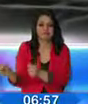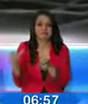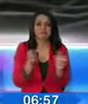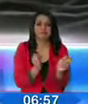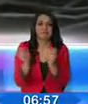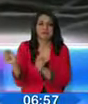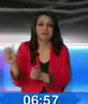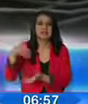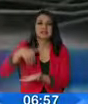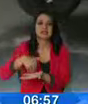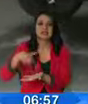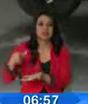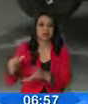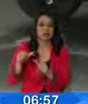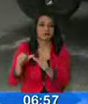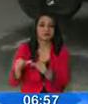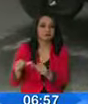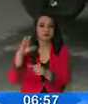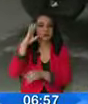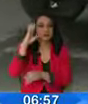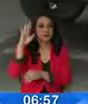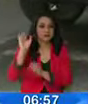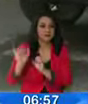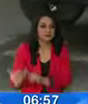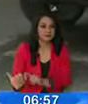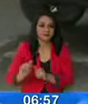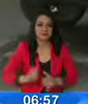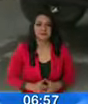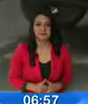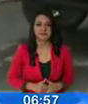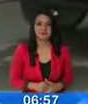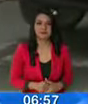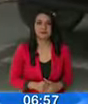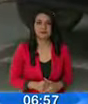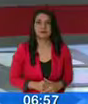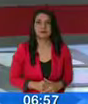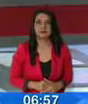a los patios de retención. Informó Priscila Cadena.